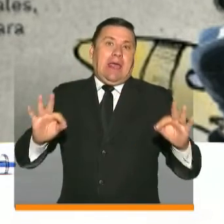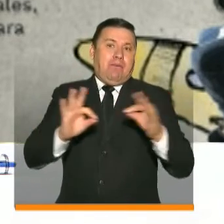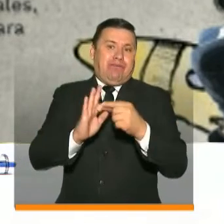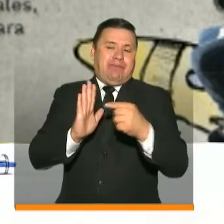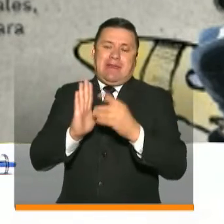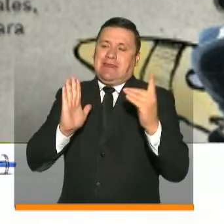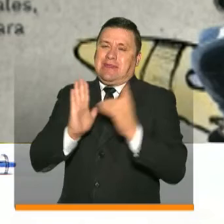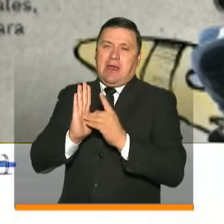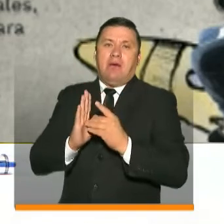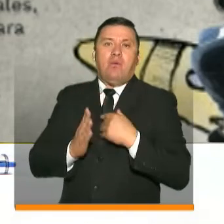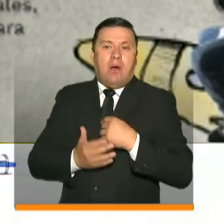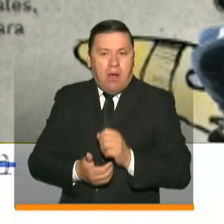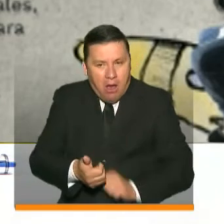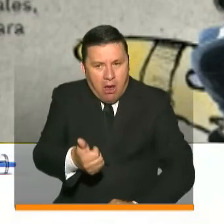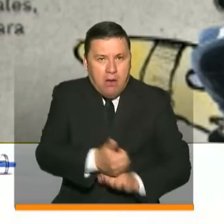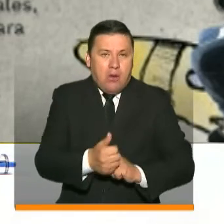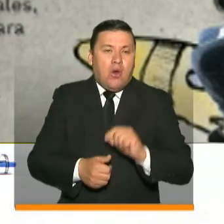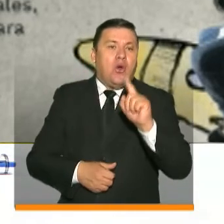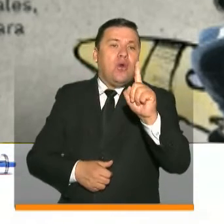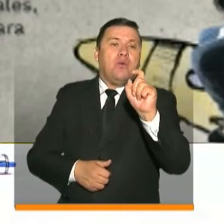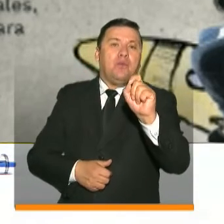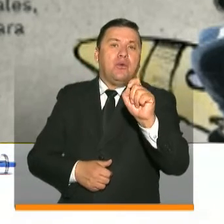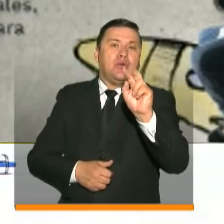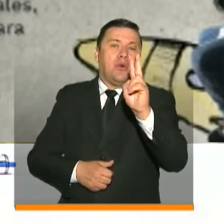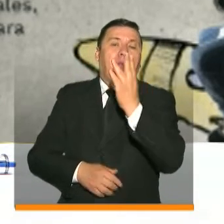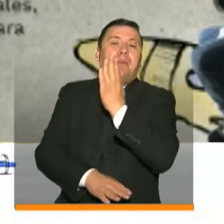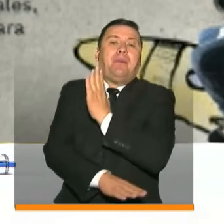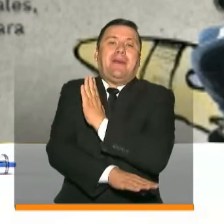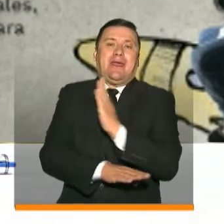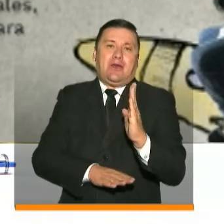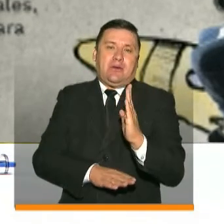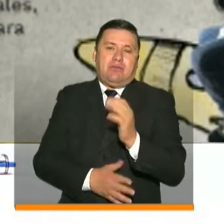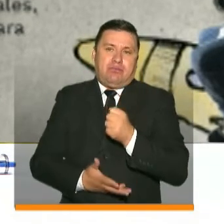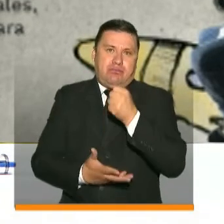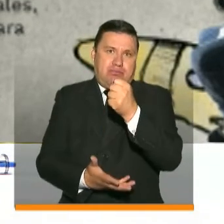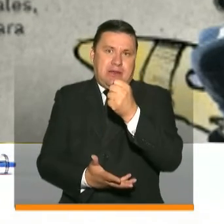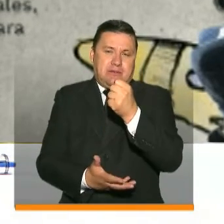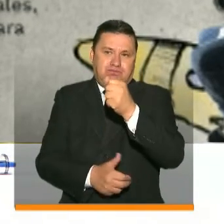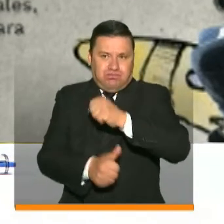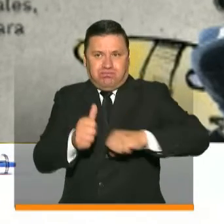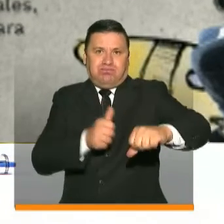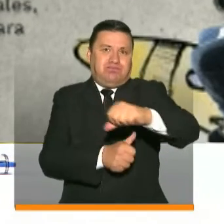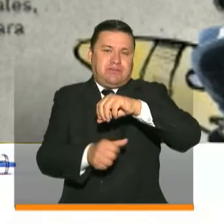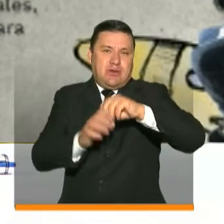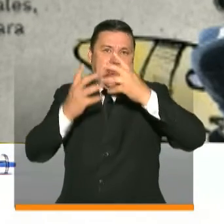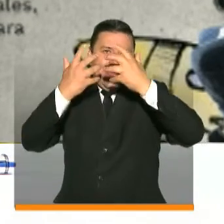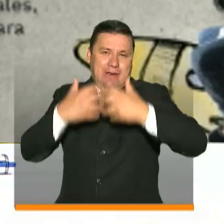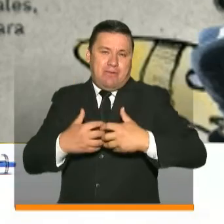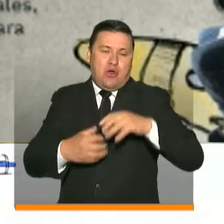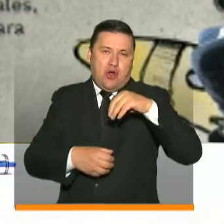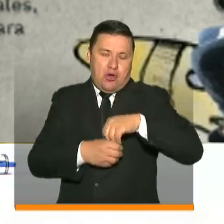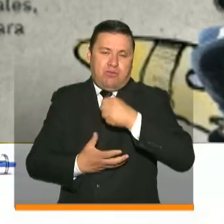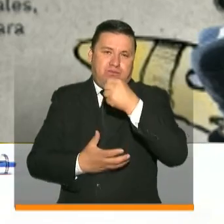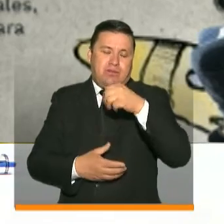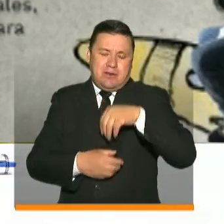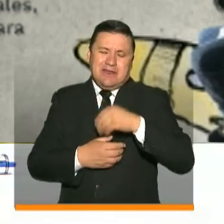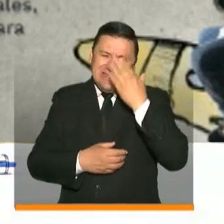donde le aportamos más de 1.2 billones de pesos de más liquidez al sector empresarial colombiano en esta